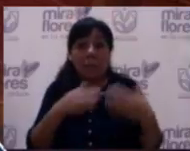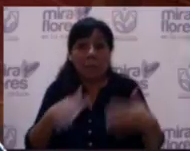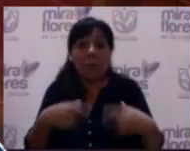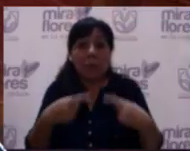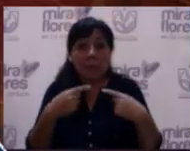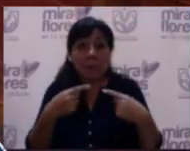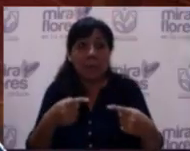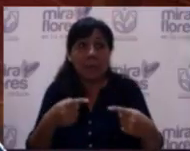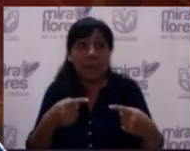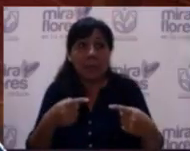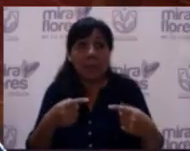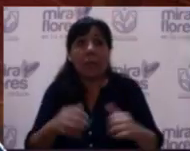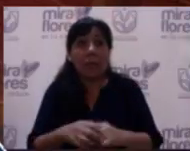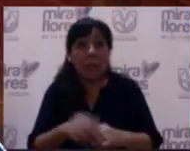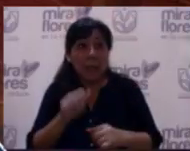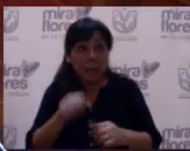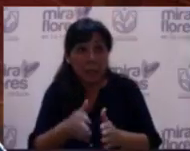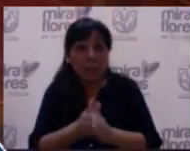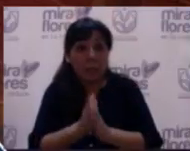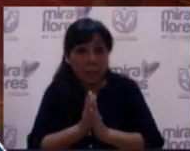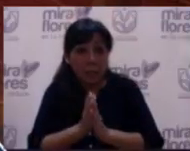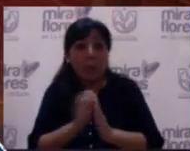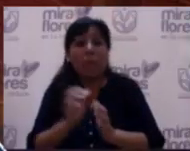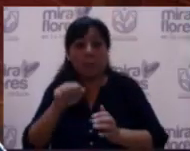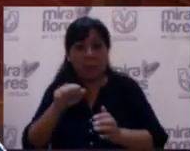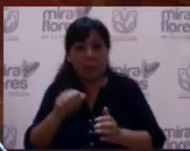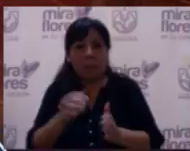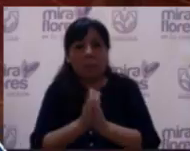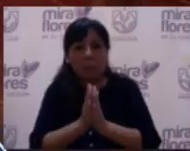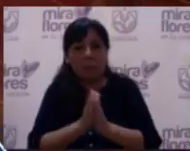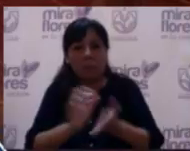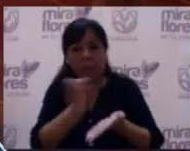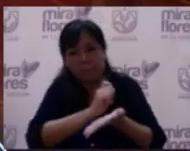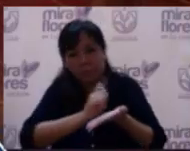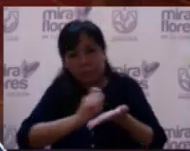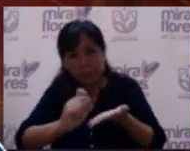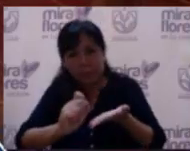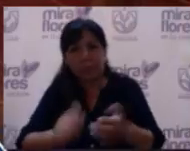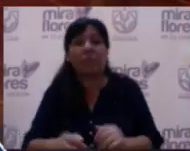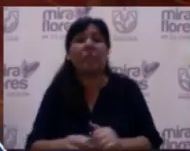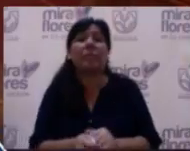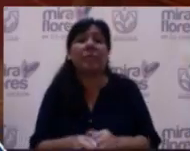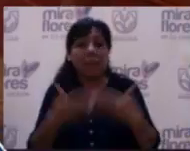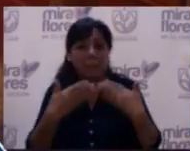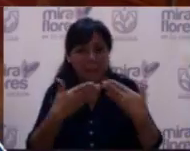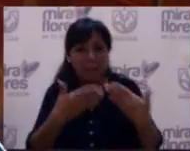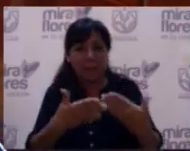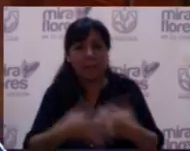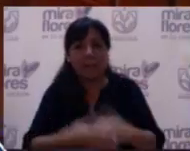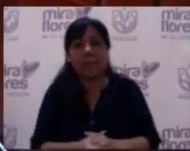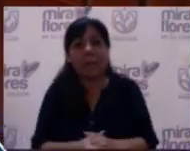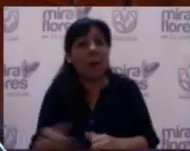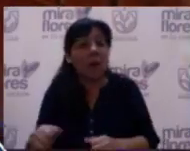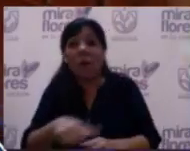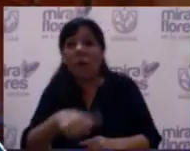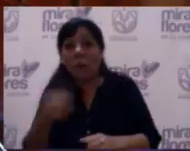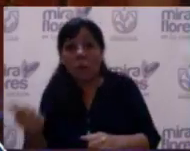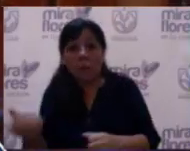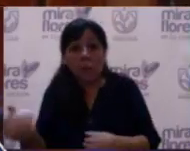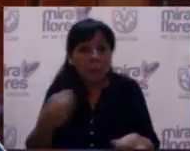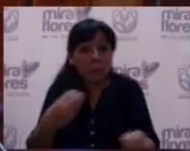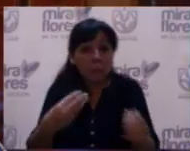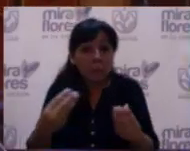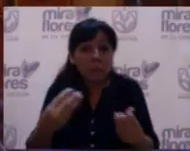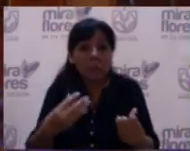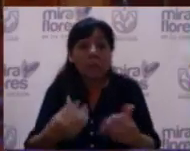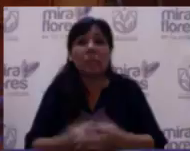pedido lo que usted está haciendo. Sí. Por escrito, por favor. Ya, sí. Muchas gracias. Muy bien, ¿algún otro tema? ¿Algún otro informe en mesa?